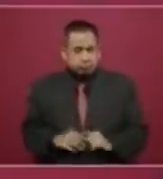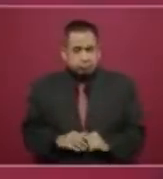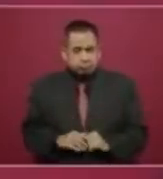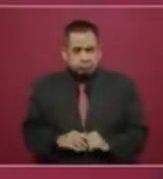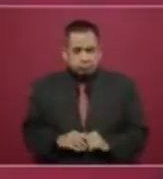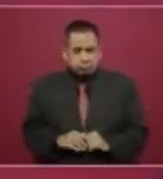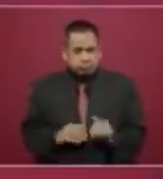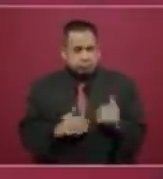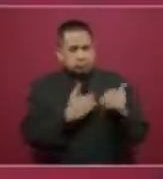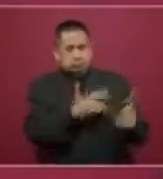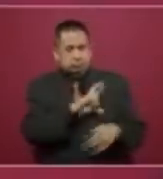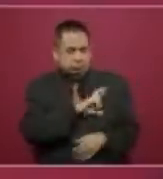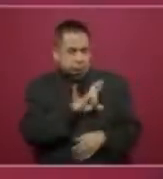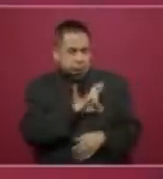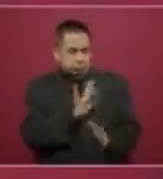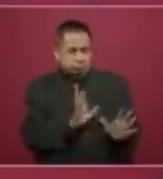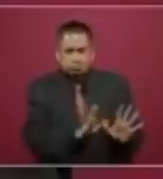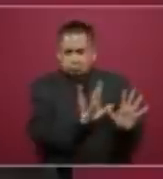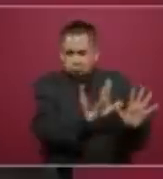sector privado.